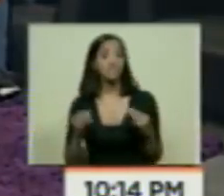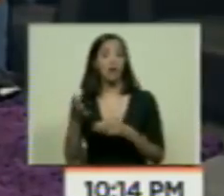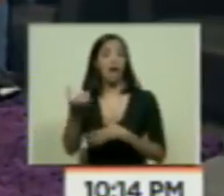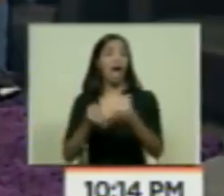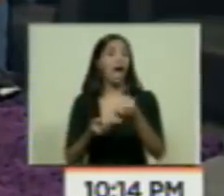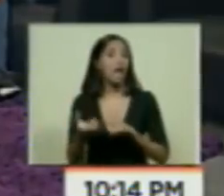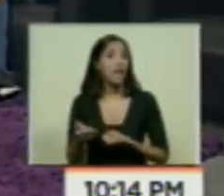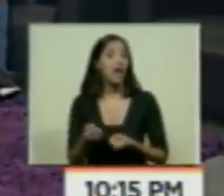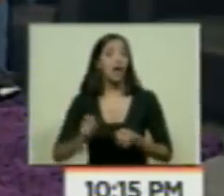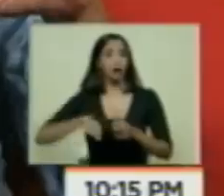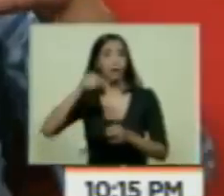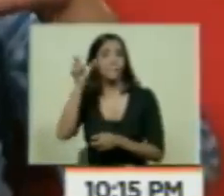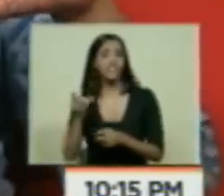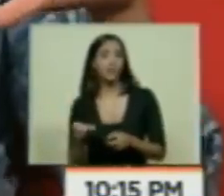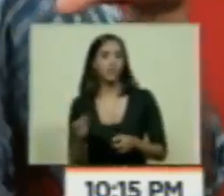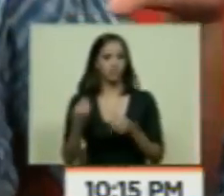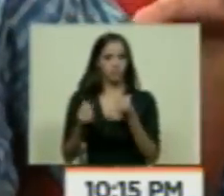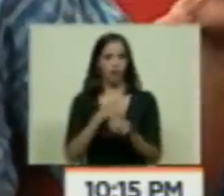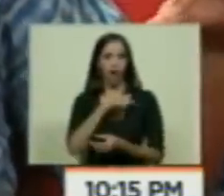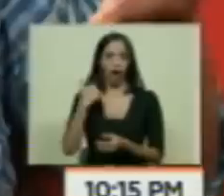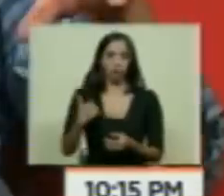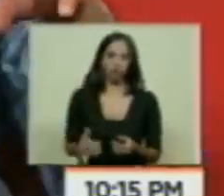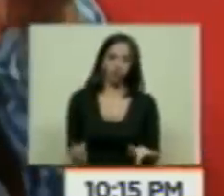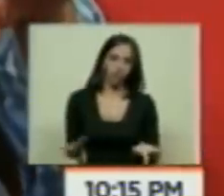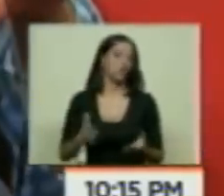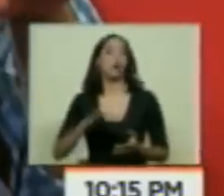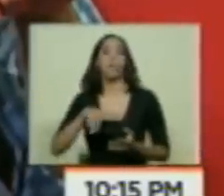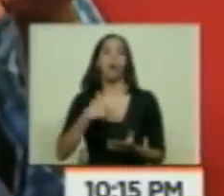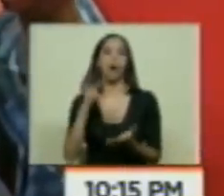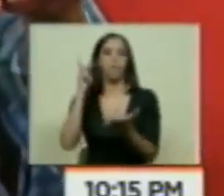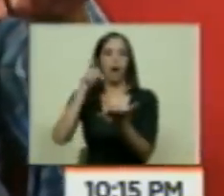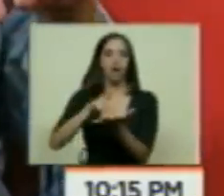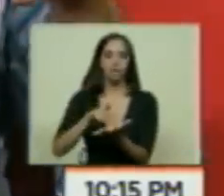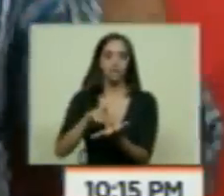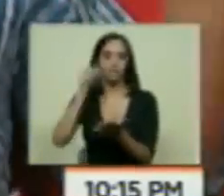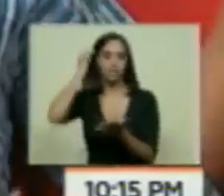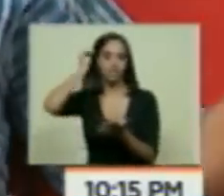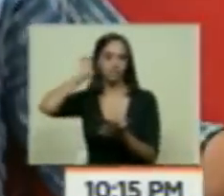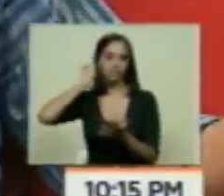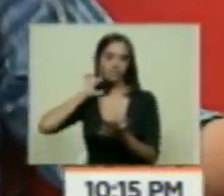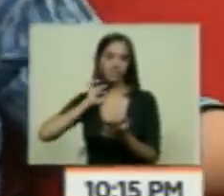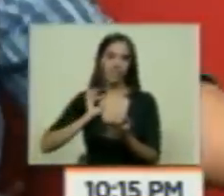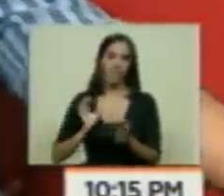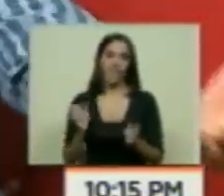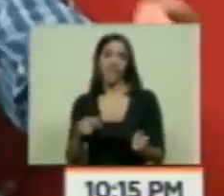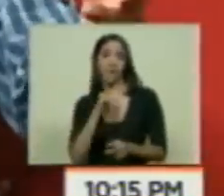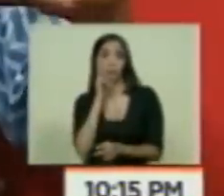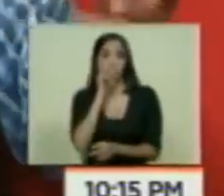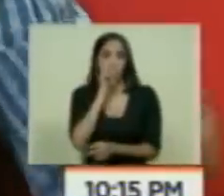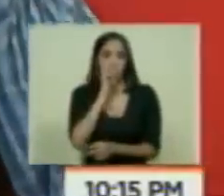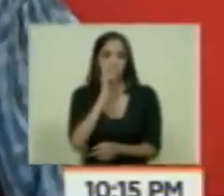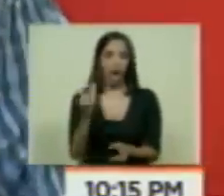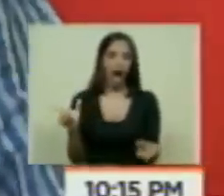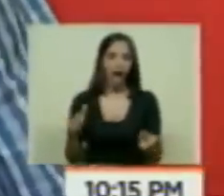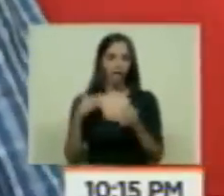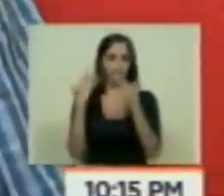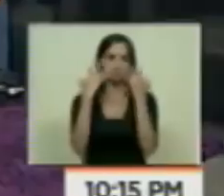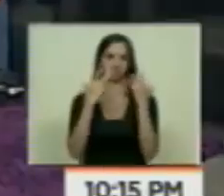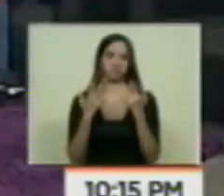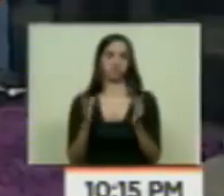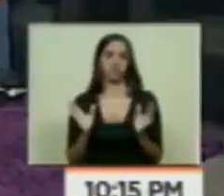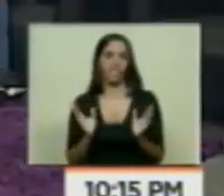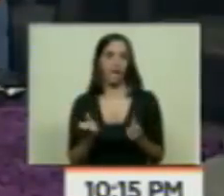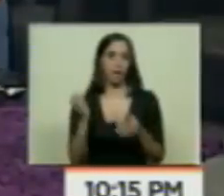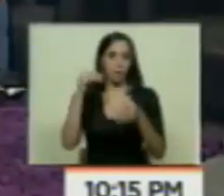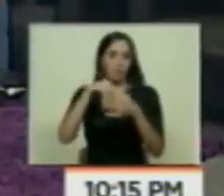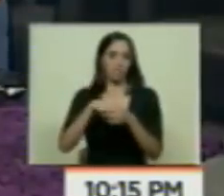era posible que los chinos estaban participando en el eje del mal, que estaban metiendo gente